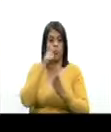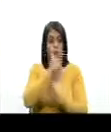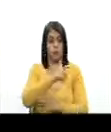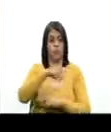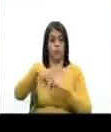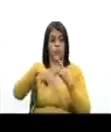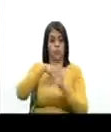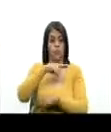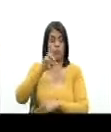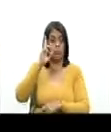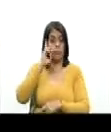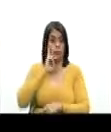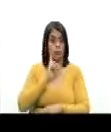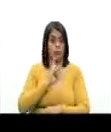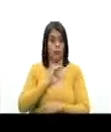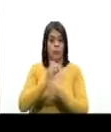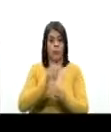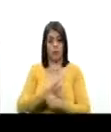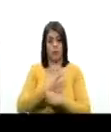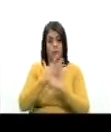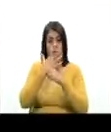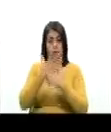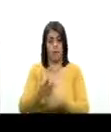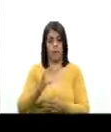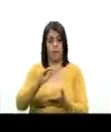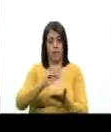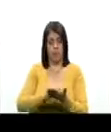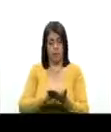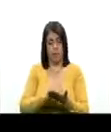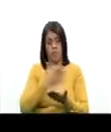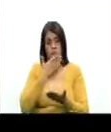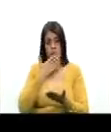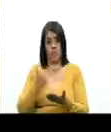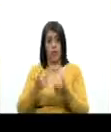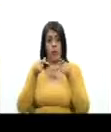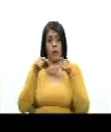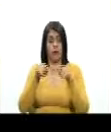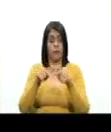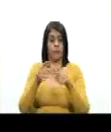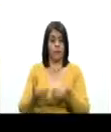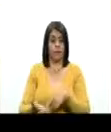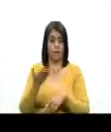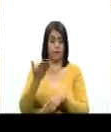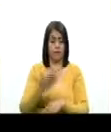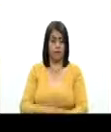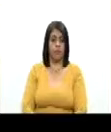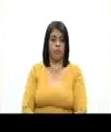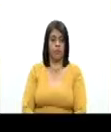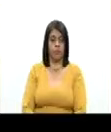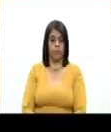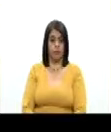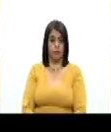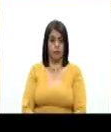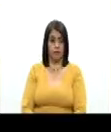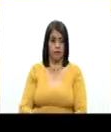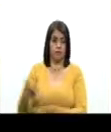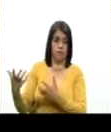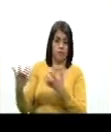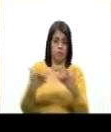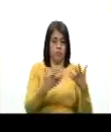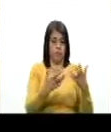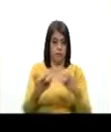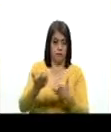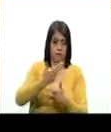Revolución Bolivariana una esperanza de redención. De allí la importancia que en una batalla que